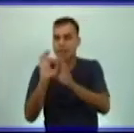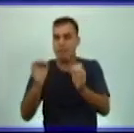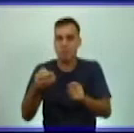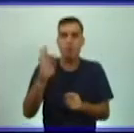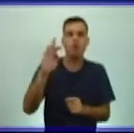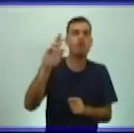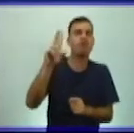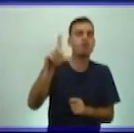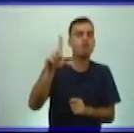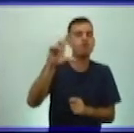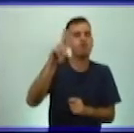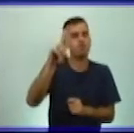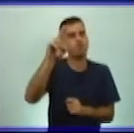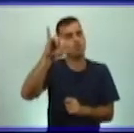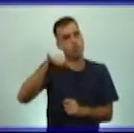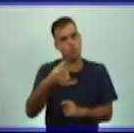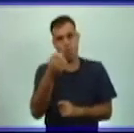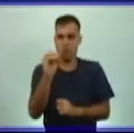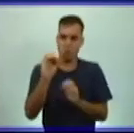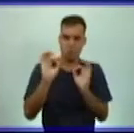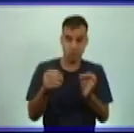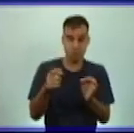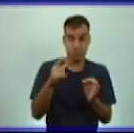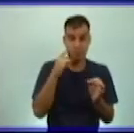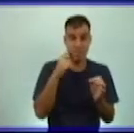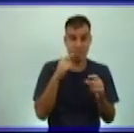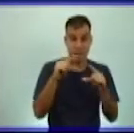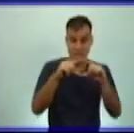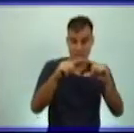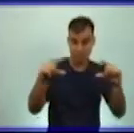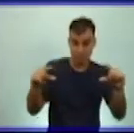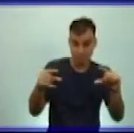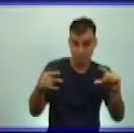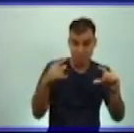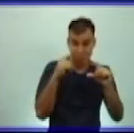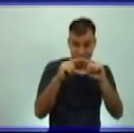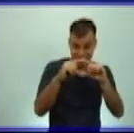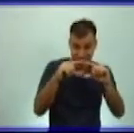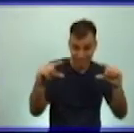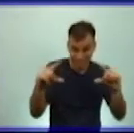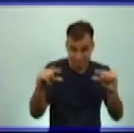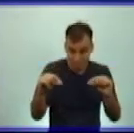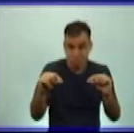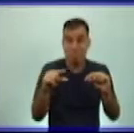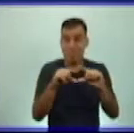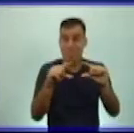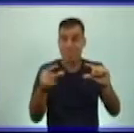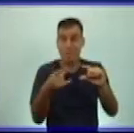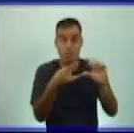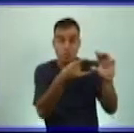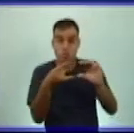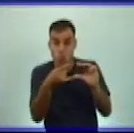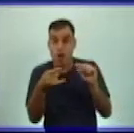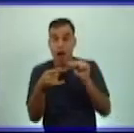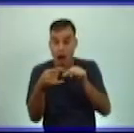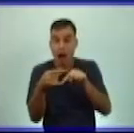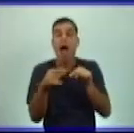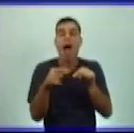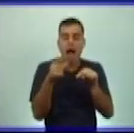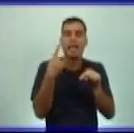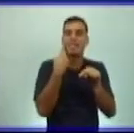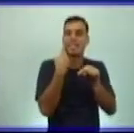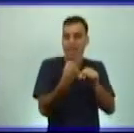Por ello, cuando se introduce el imán en el contorno, es que se observa la señal de corriente en